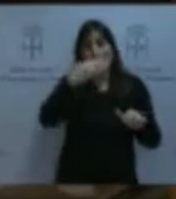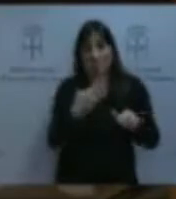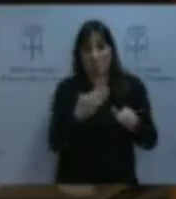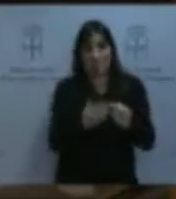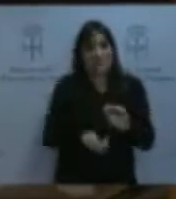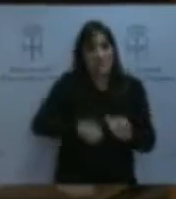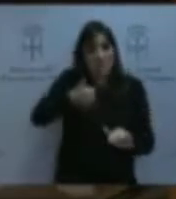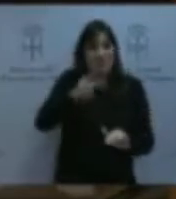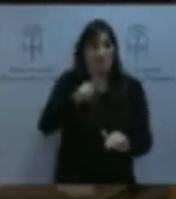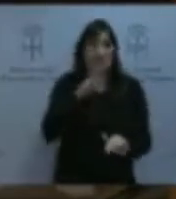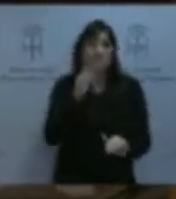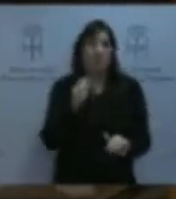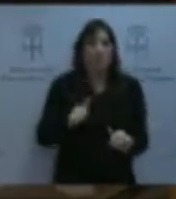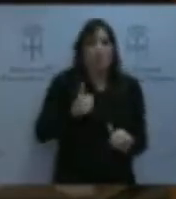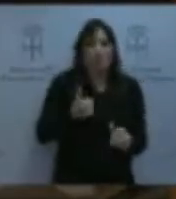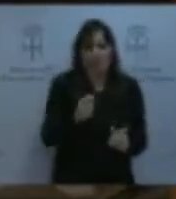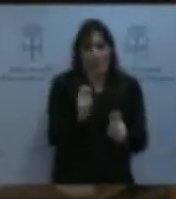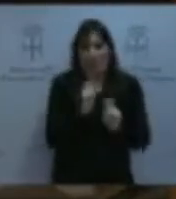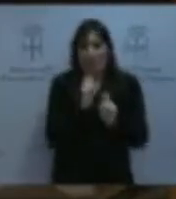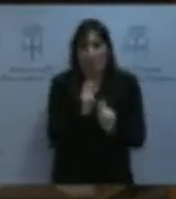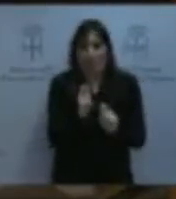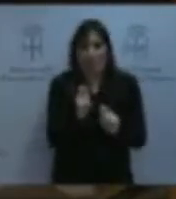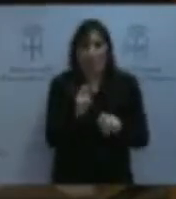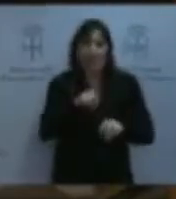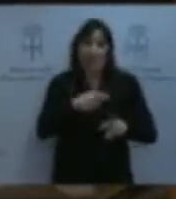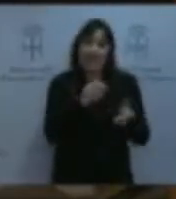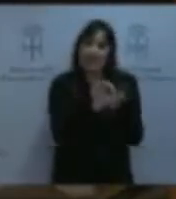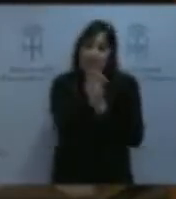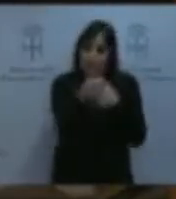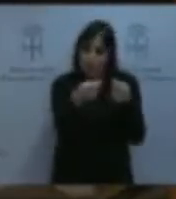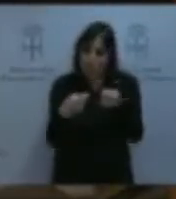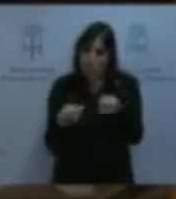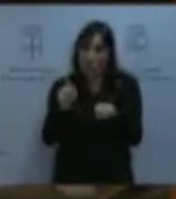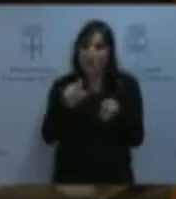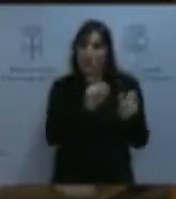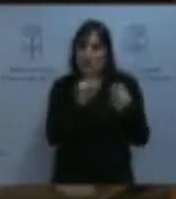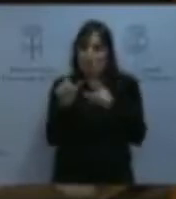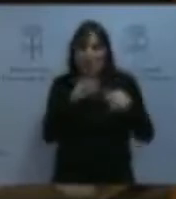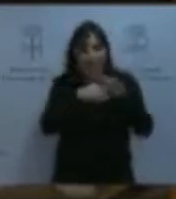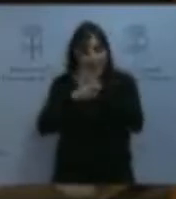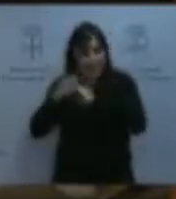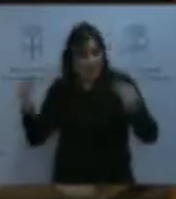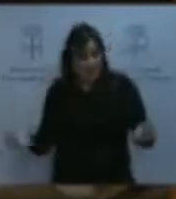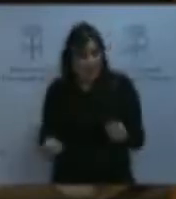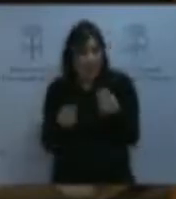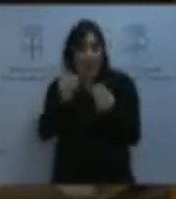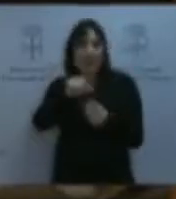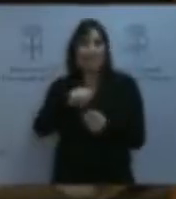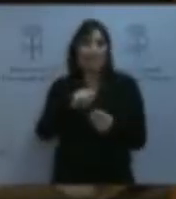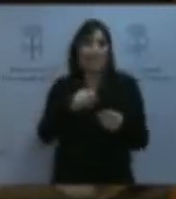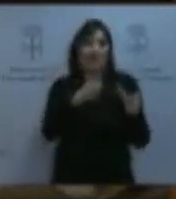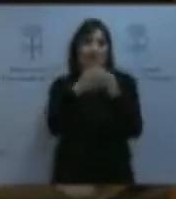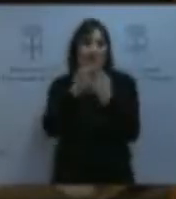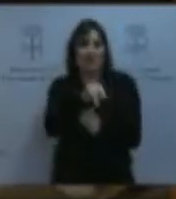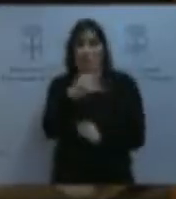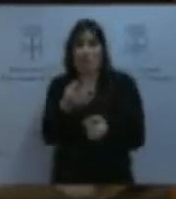para coordinar servicios, para mejorar la movilidad y la accesibilidad, para evitar duplicidades en los equipamientos, para establecer corredores medioambientales, es